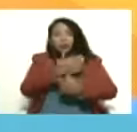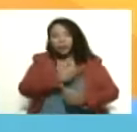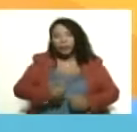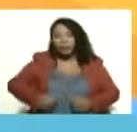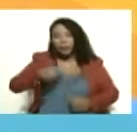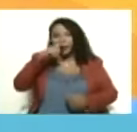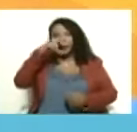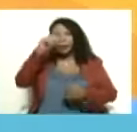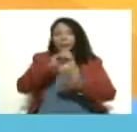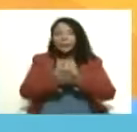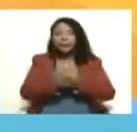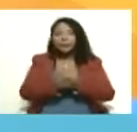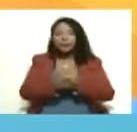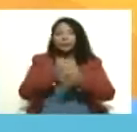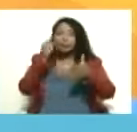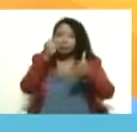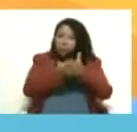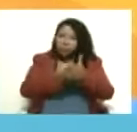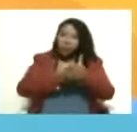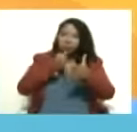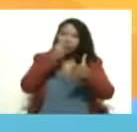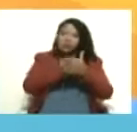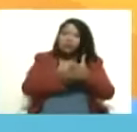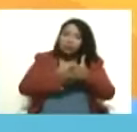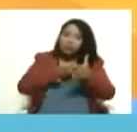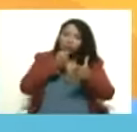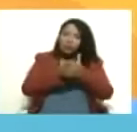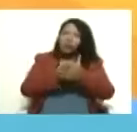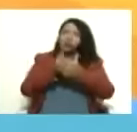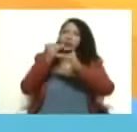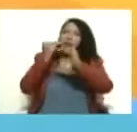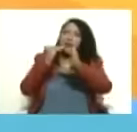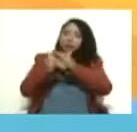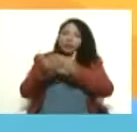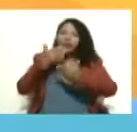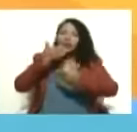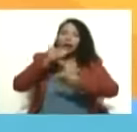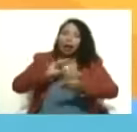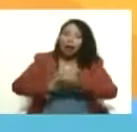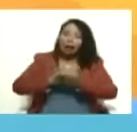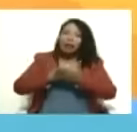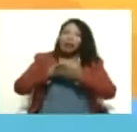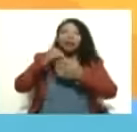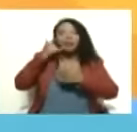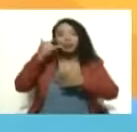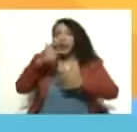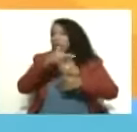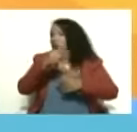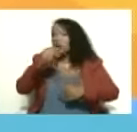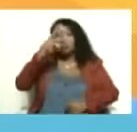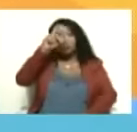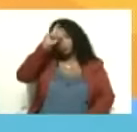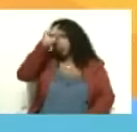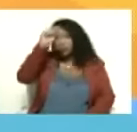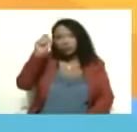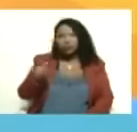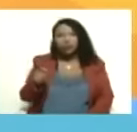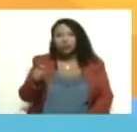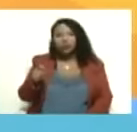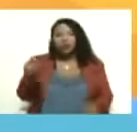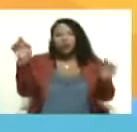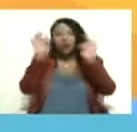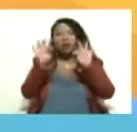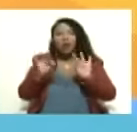Maduro han insistido a través de comunicaciones a través de misivas a través de cartas que no reconocemos en modo alguno